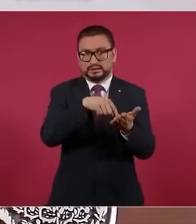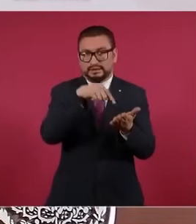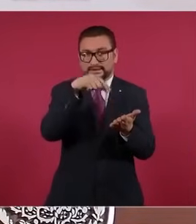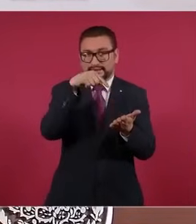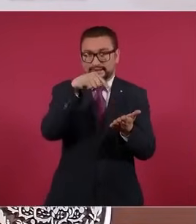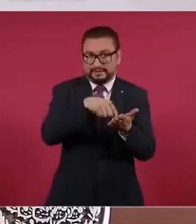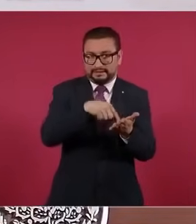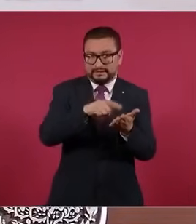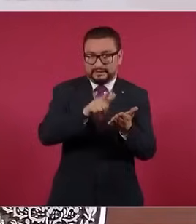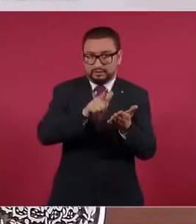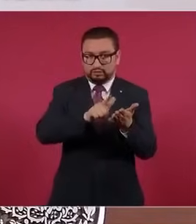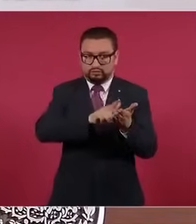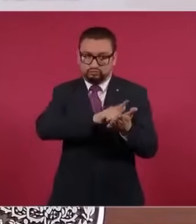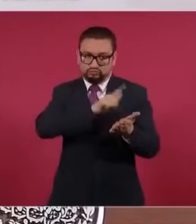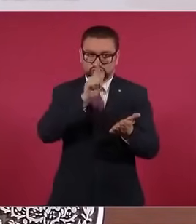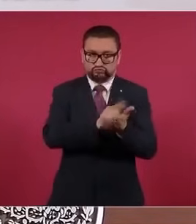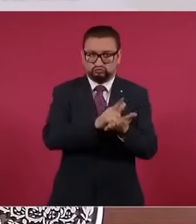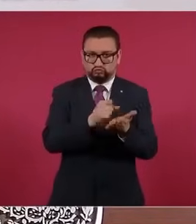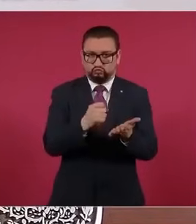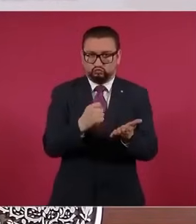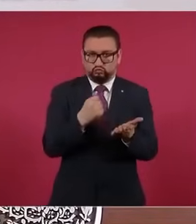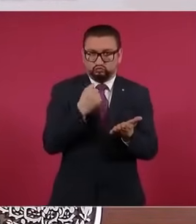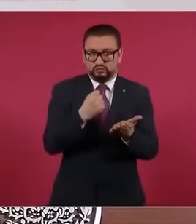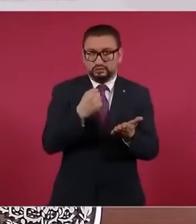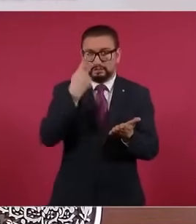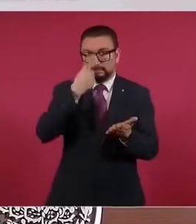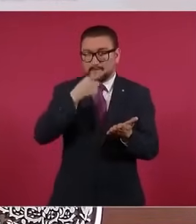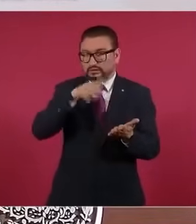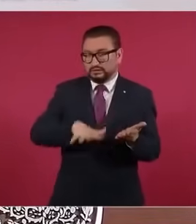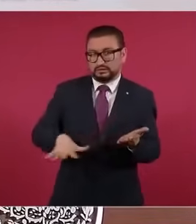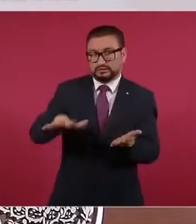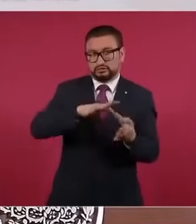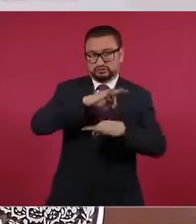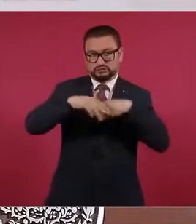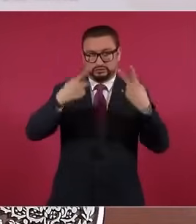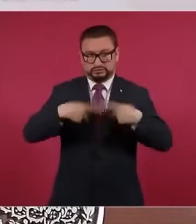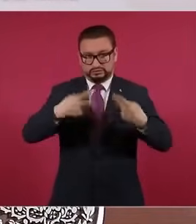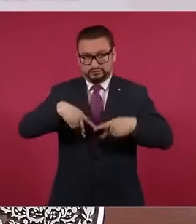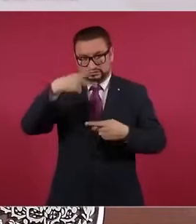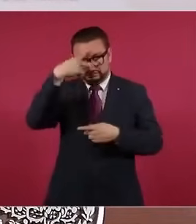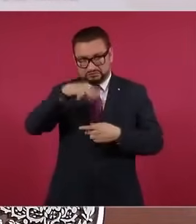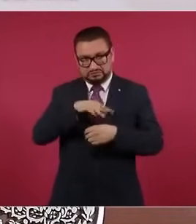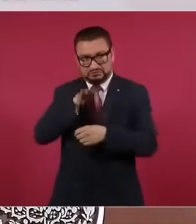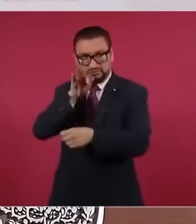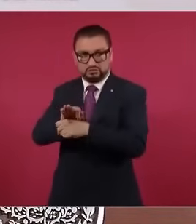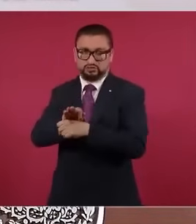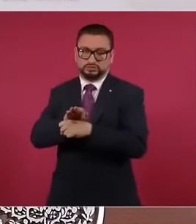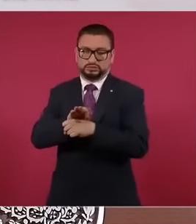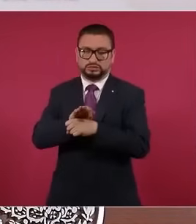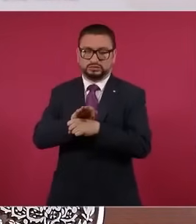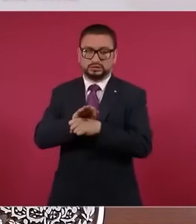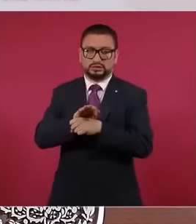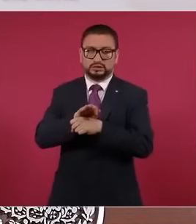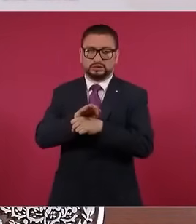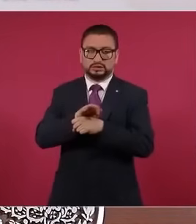convertida en ley de leyes sea la que proteja al pueblo de México, no que sea